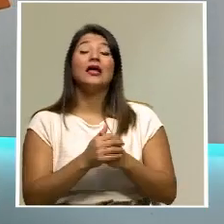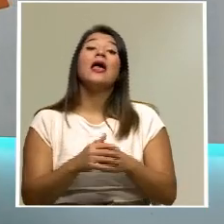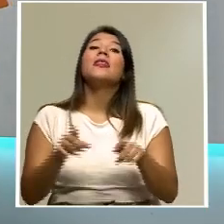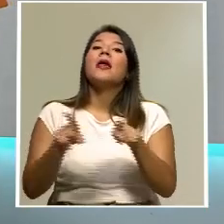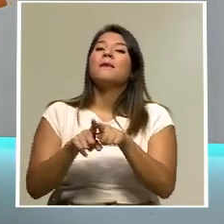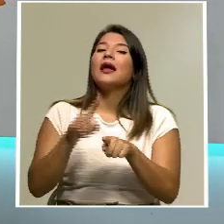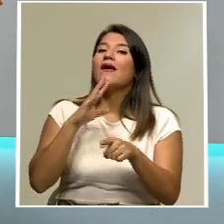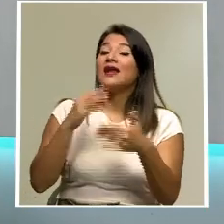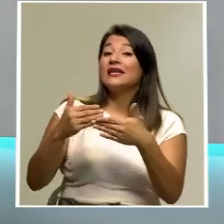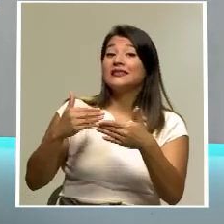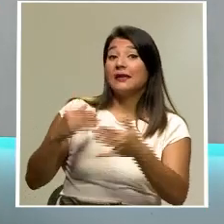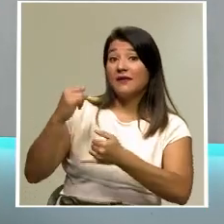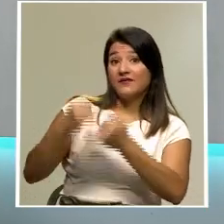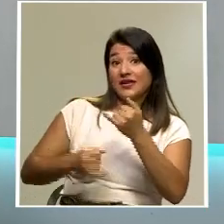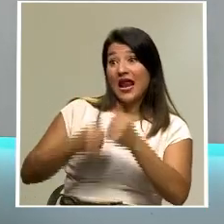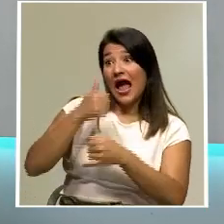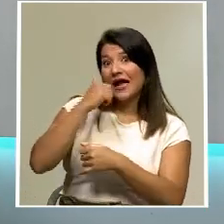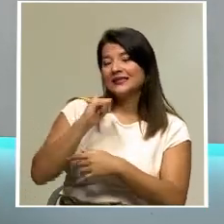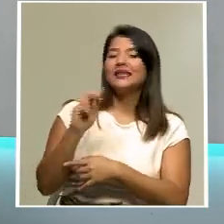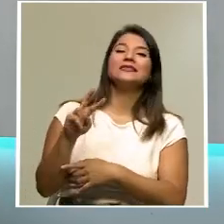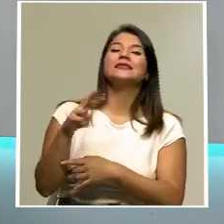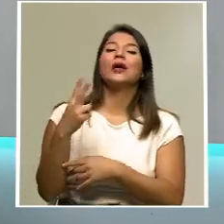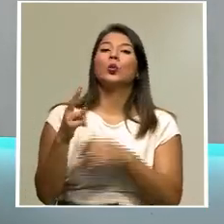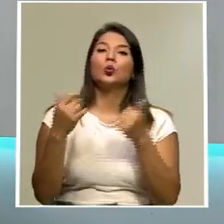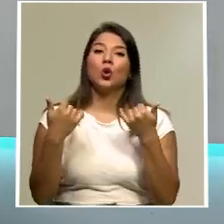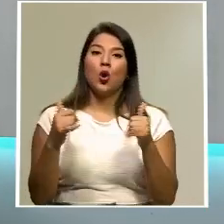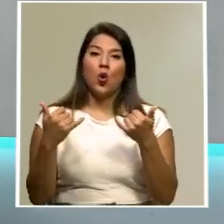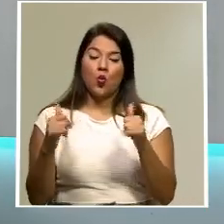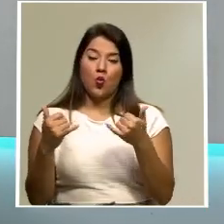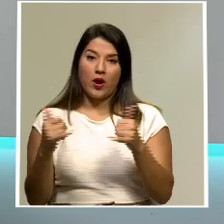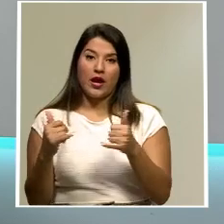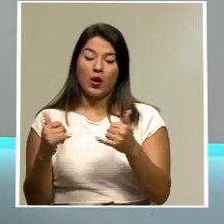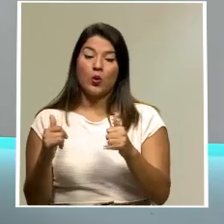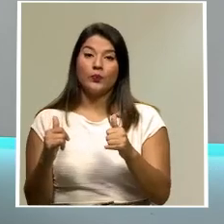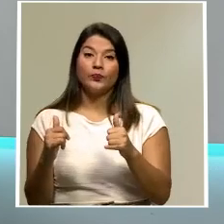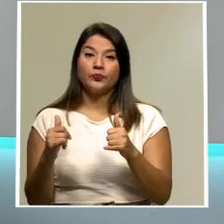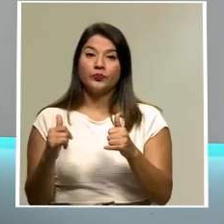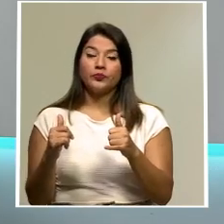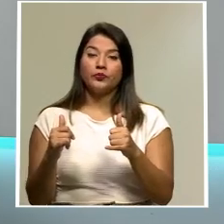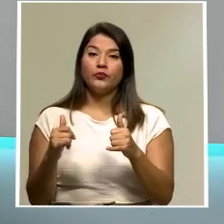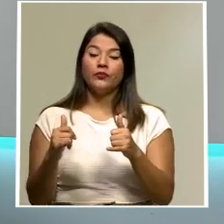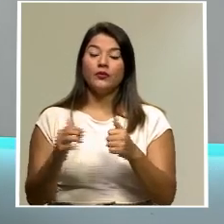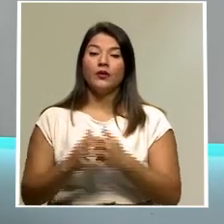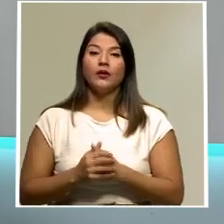las semifinales, que ayer se disputó el segundo encuentro de estas semifinales.